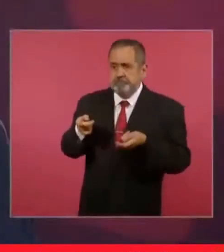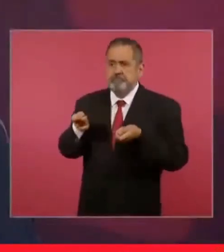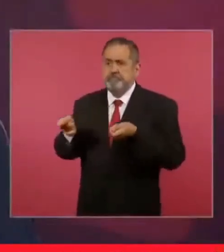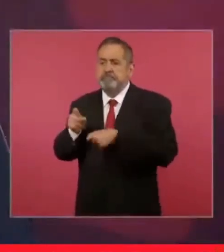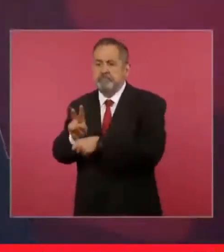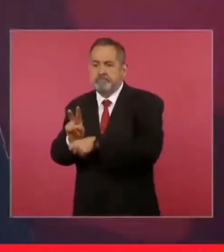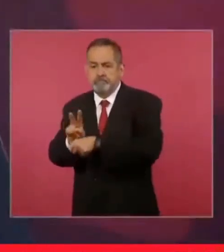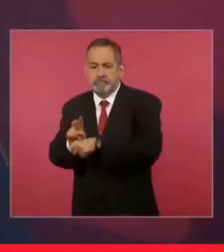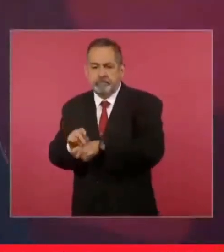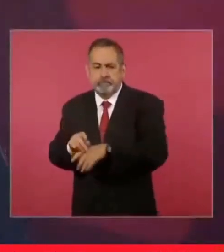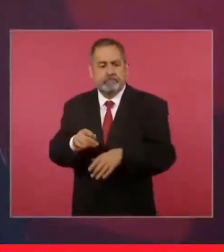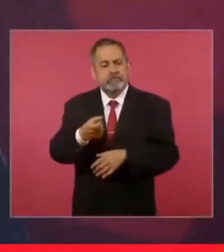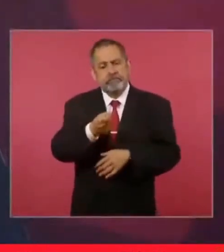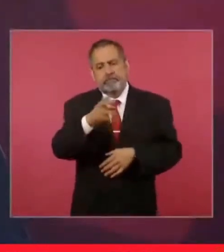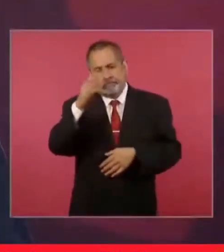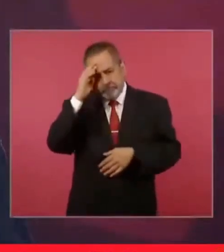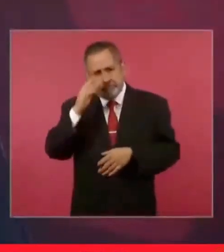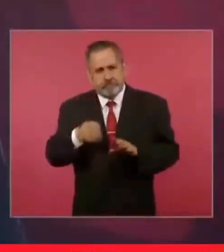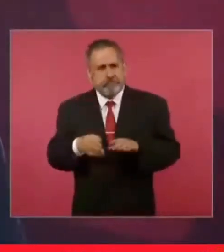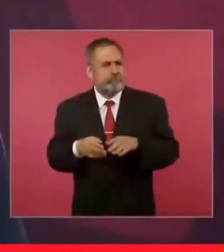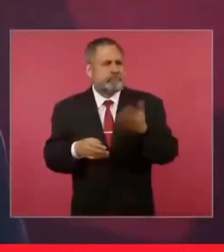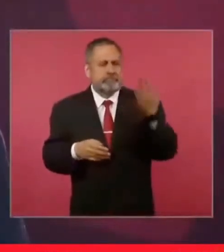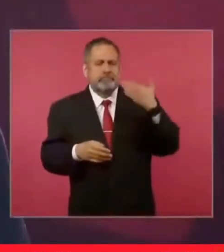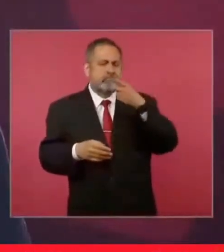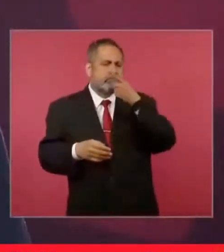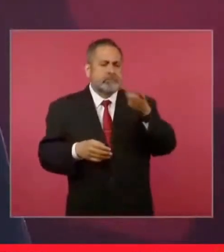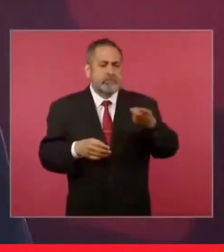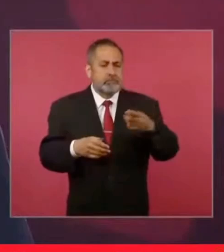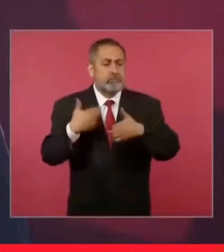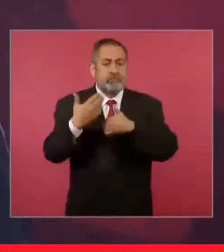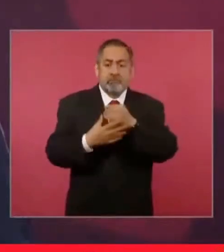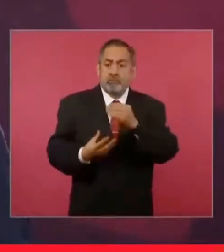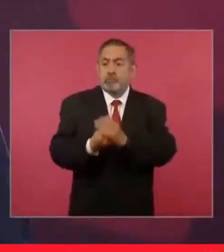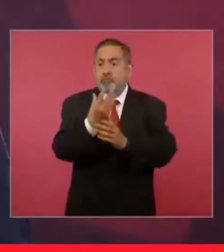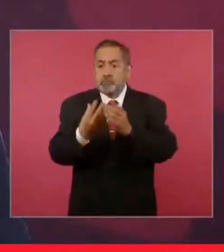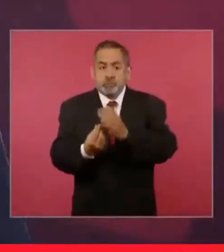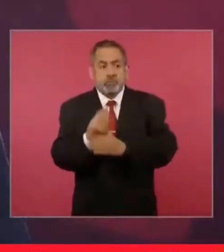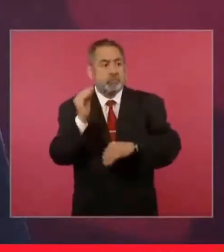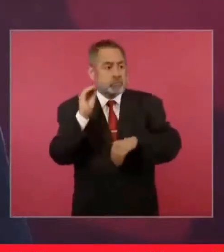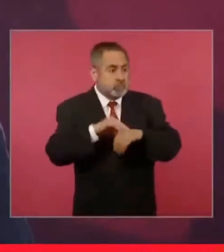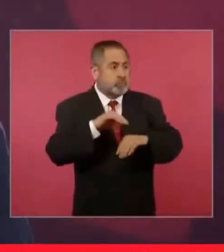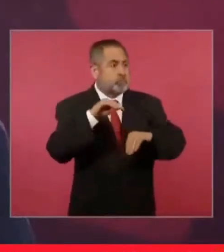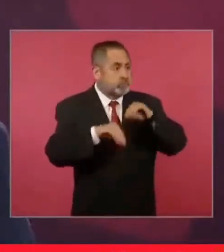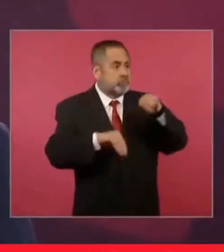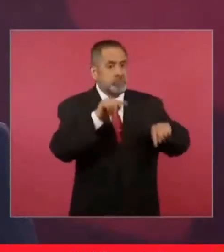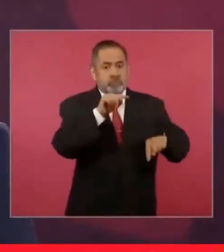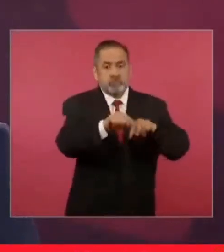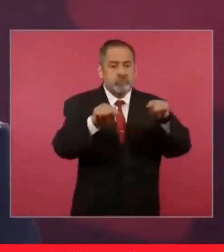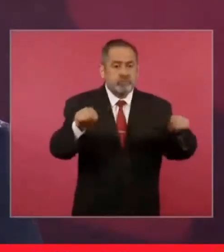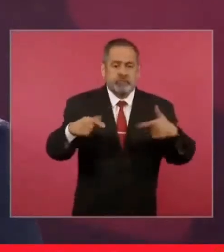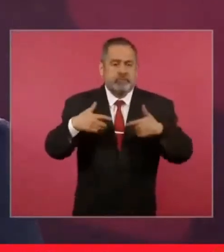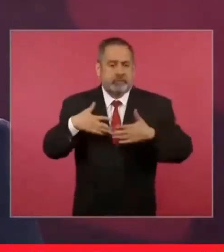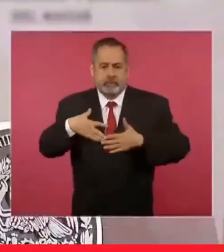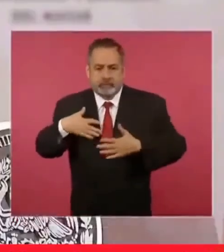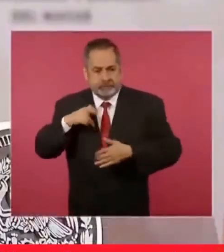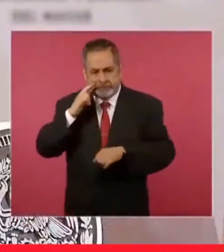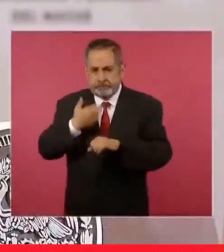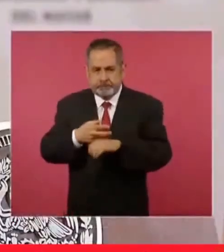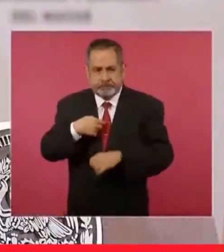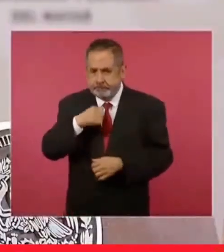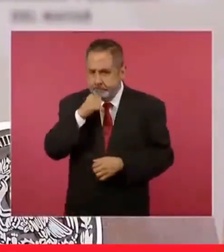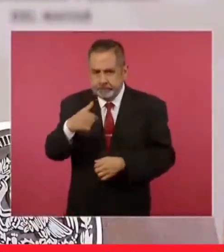que era el mercado el que iba a ir normando cómo iba a crecer este mercado que se iba privatizando de la generación